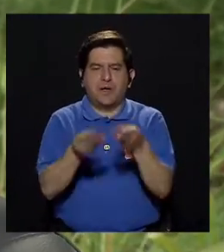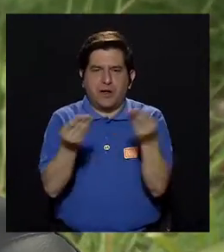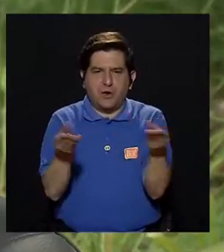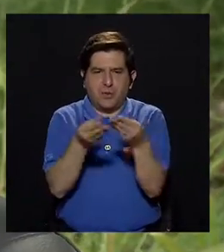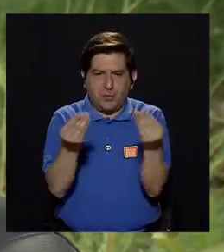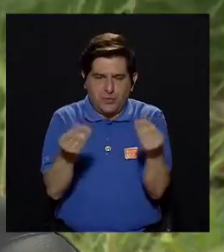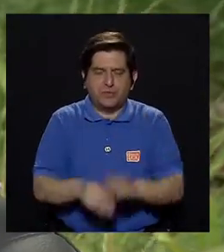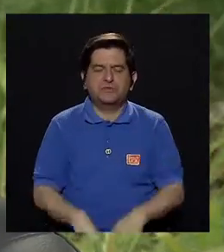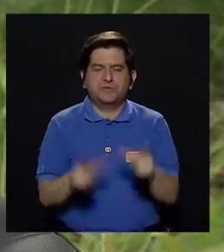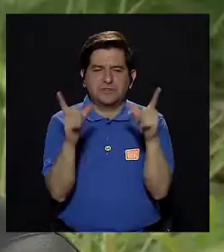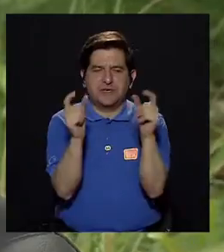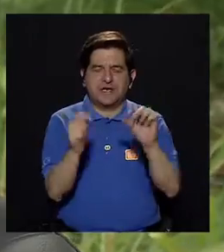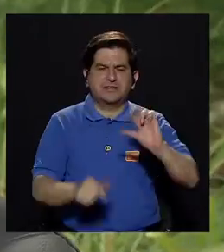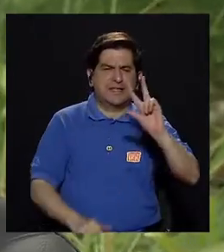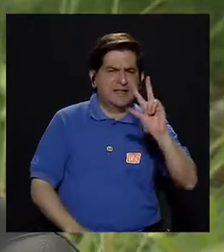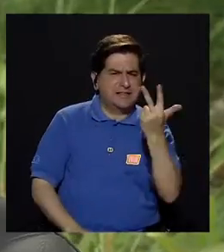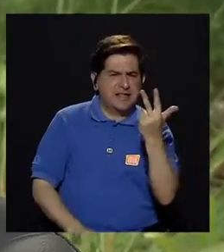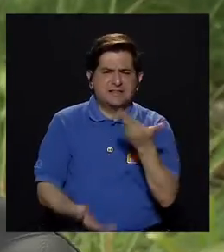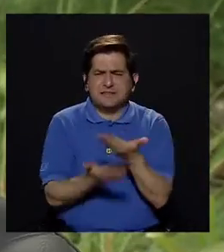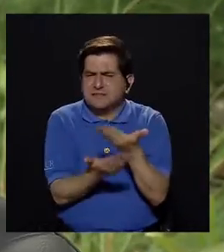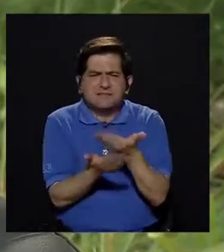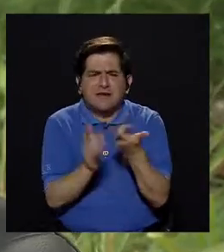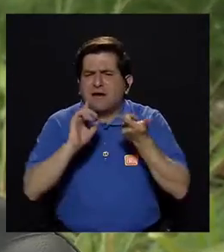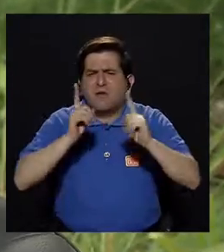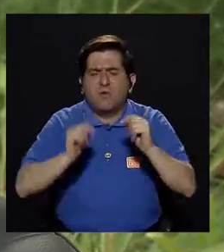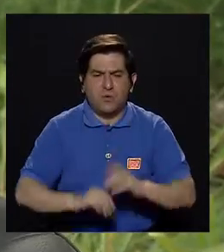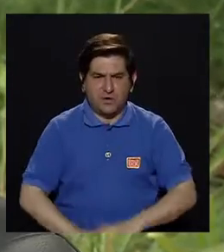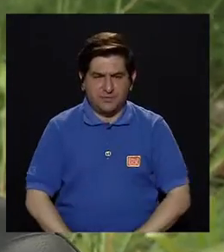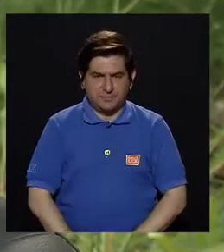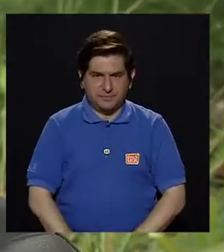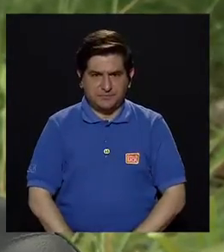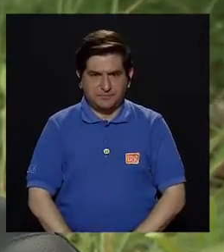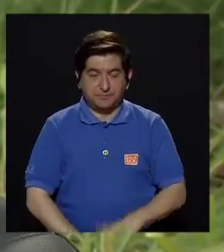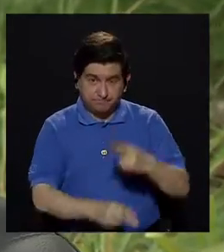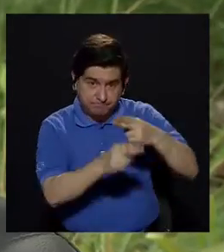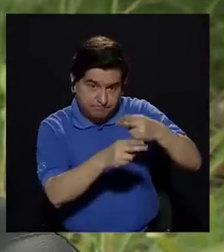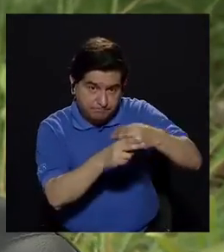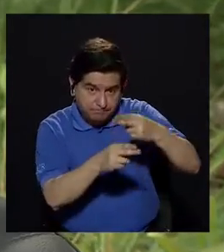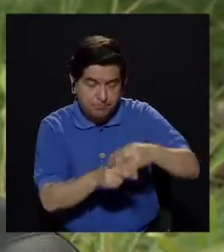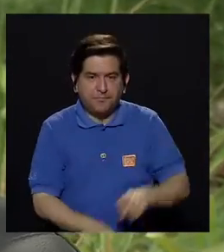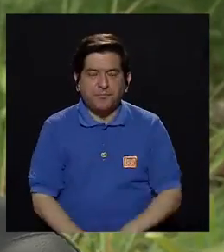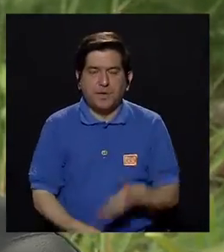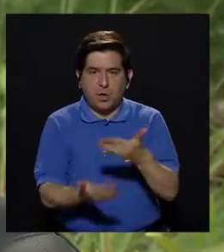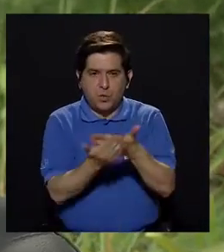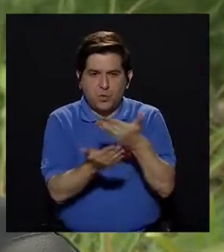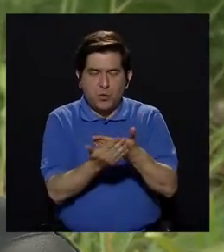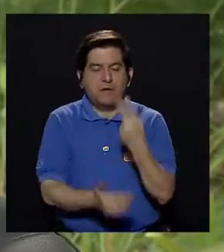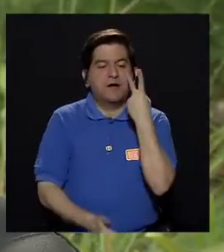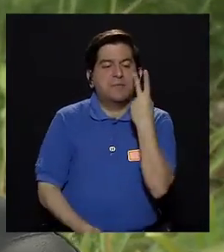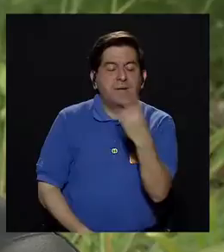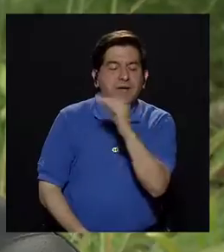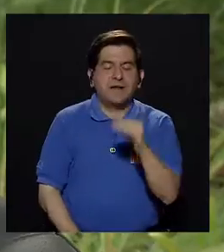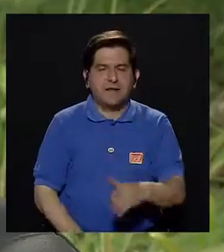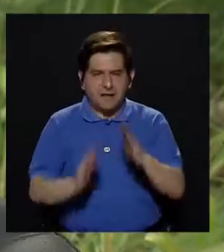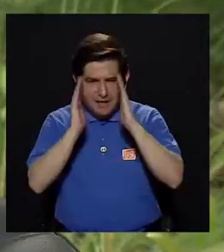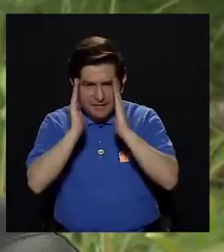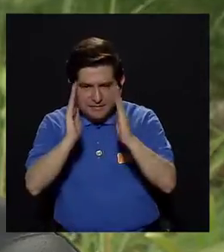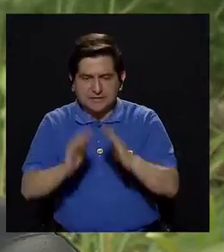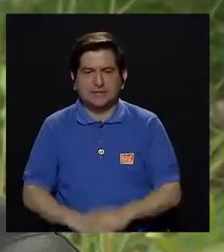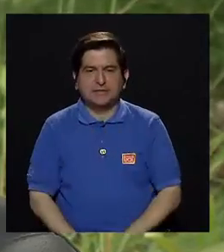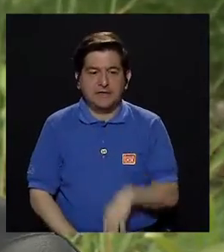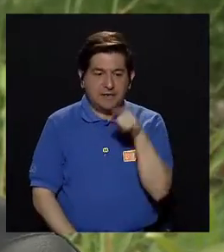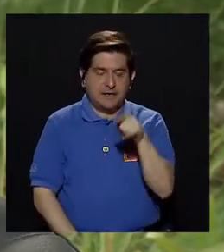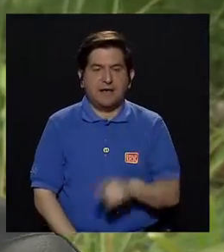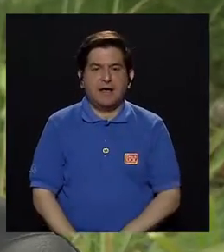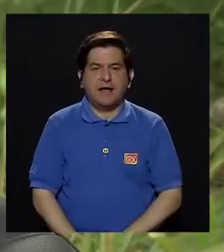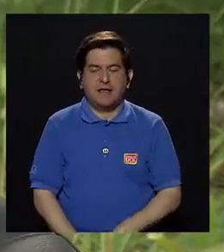el cáncer. ¿Y la tercera prueba? Y la tercera prueba es lo que se llama la prueba de ver y tratar. Eso es que le ponen